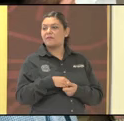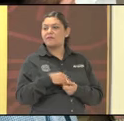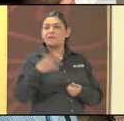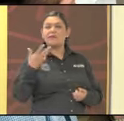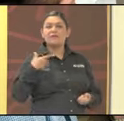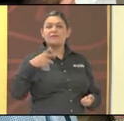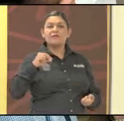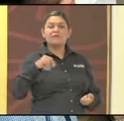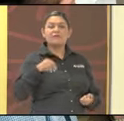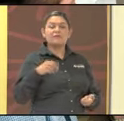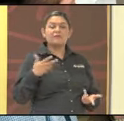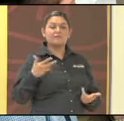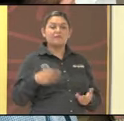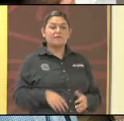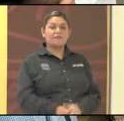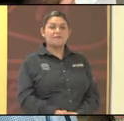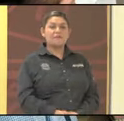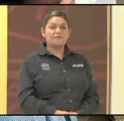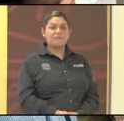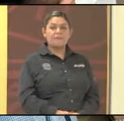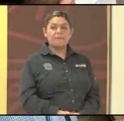Tomás, Gerardo, Vadillo?